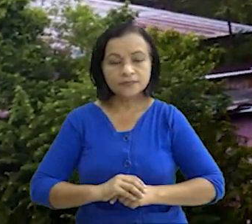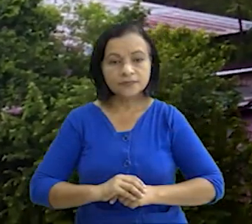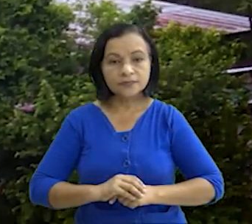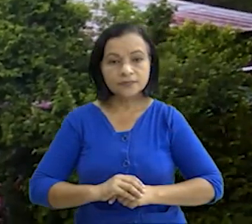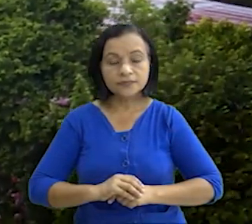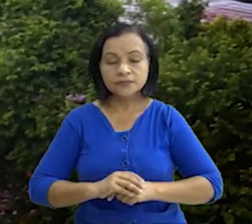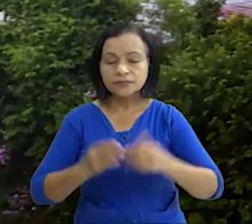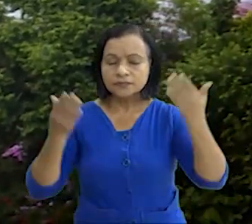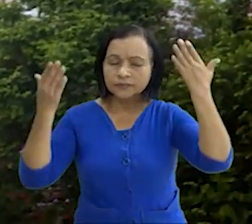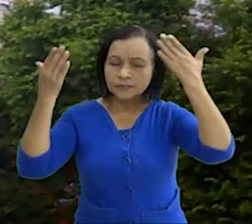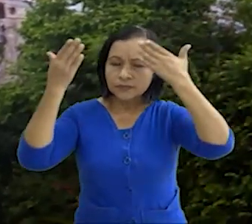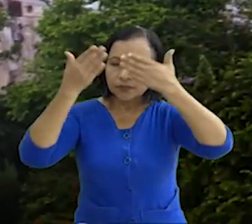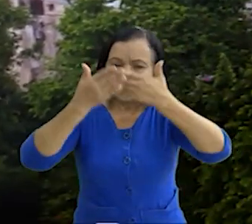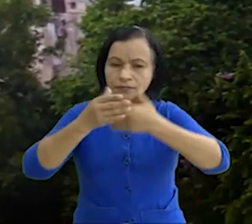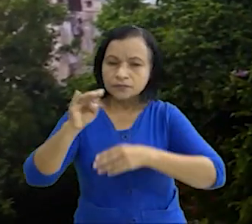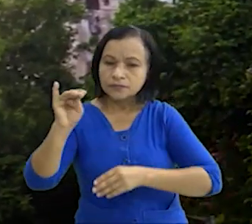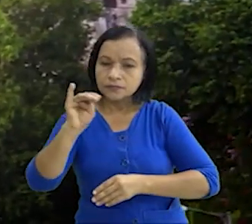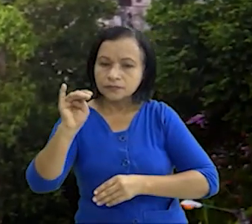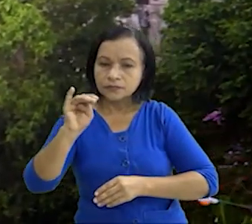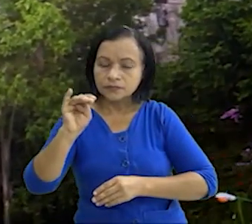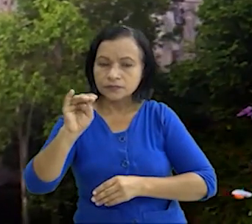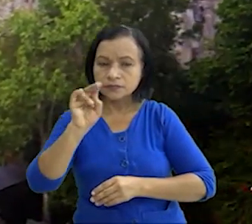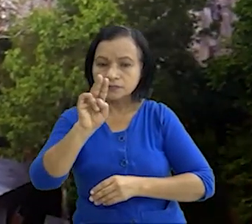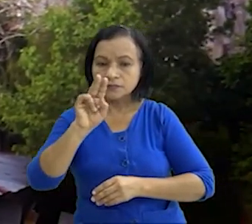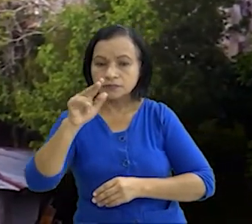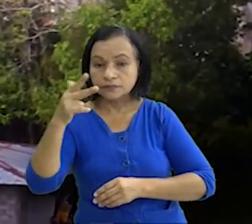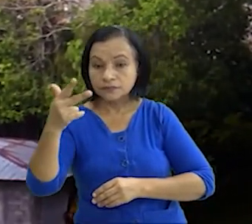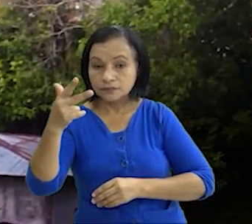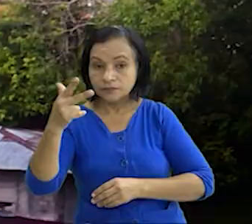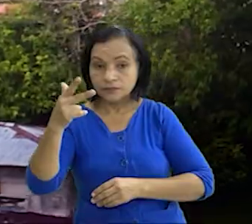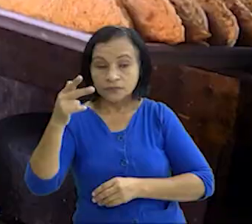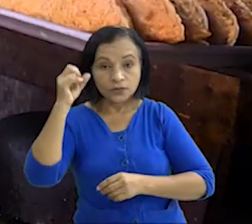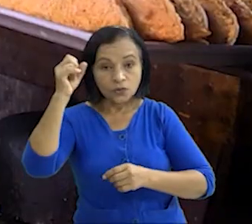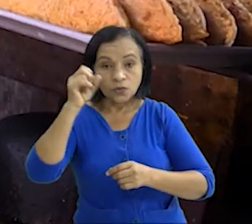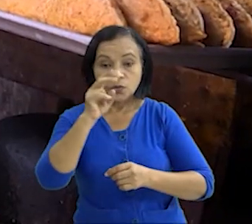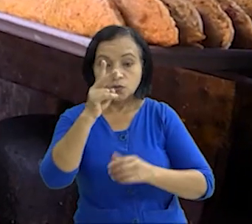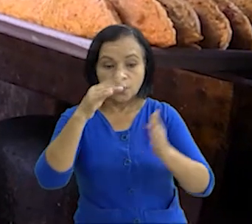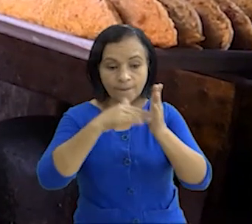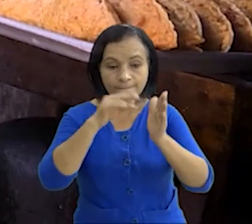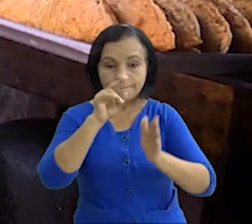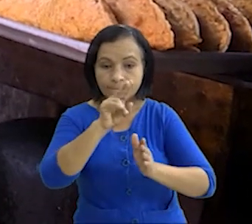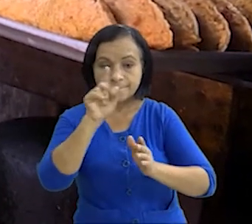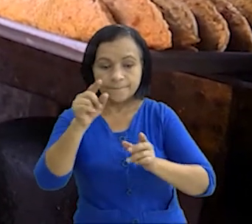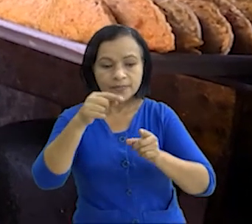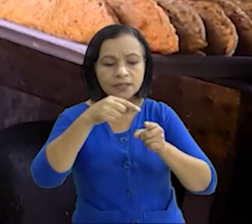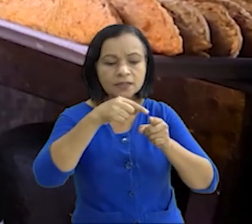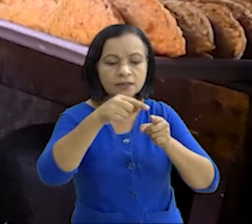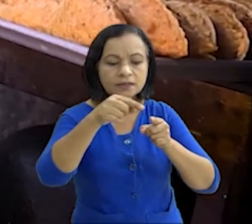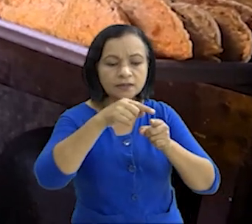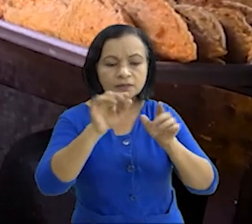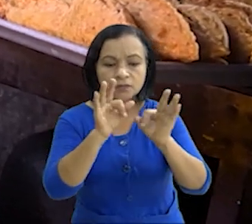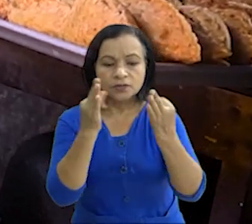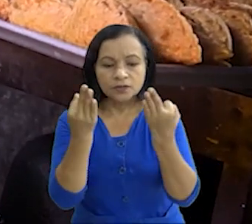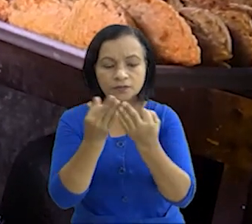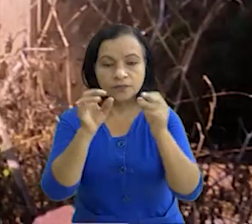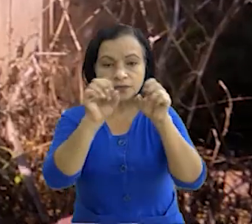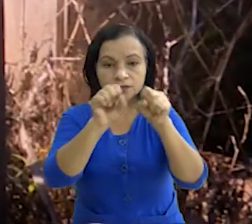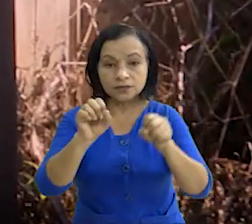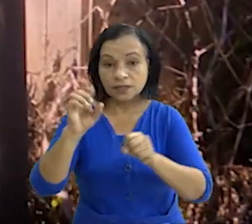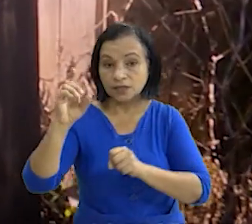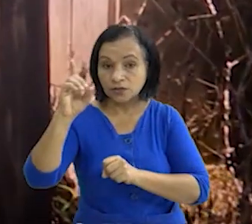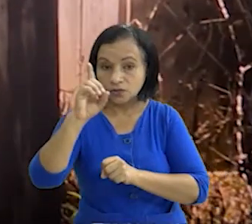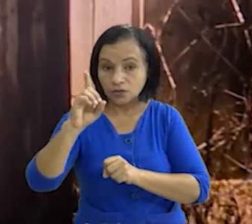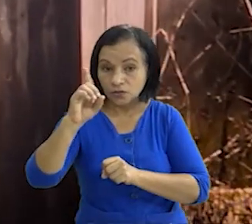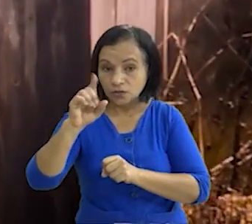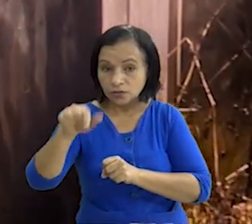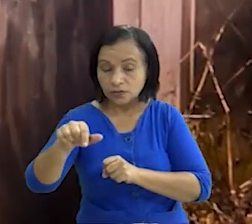La noche del miércoles 28 de julio del 2021, las familias del municipio de Santo Domingo Chuntales experimentaban